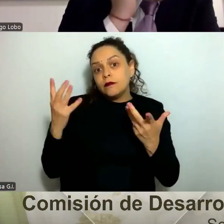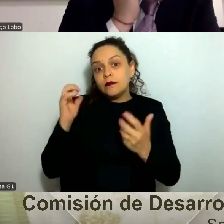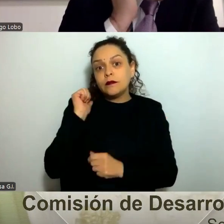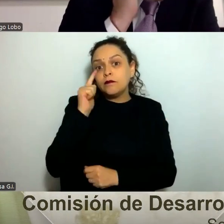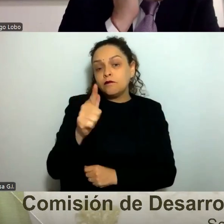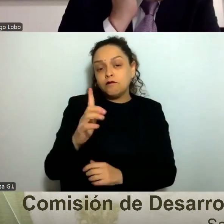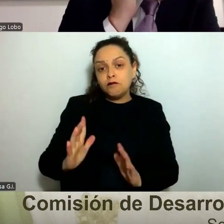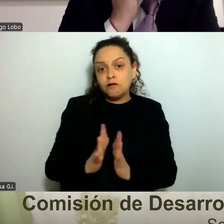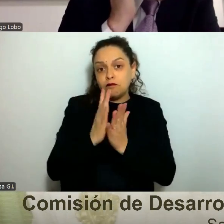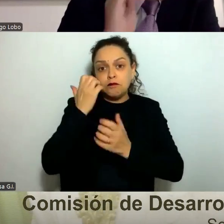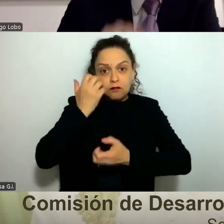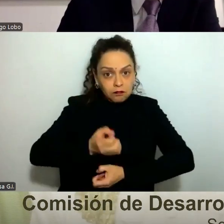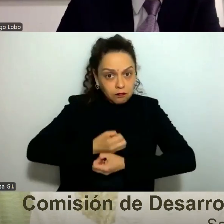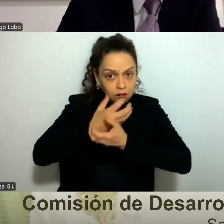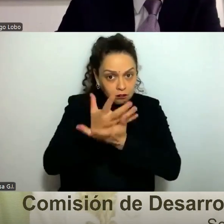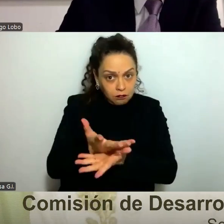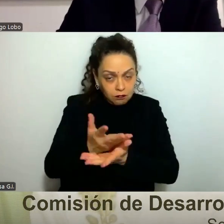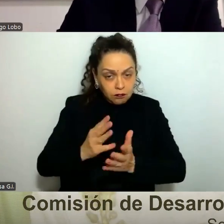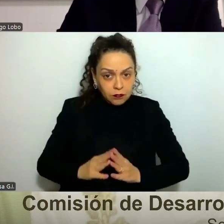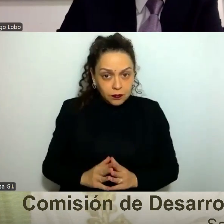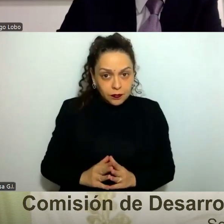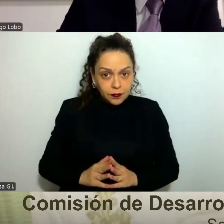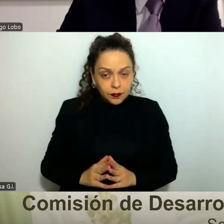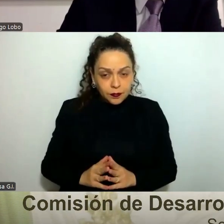quiera plantear en esta sesión.